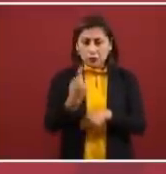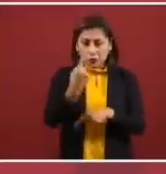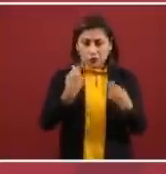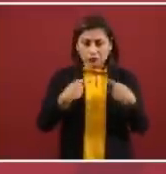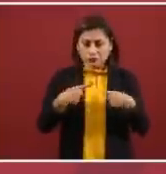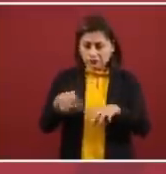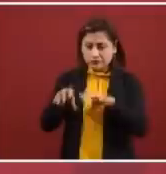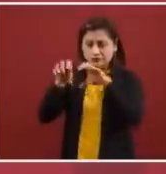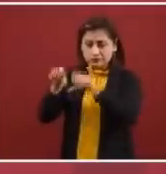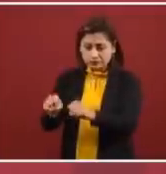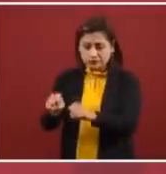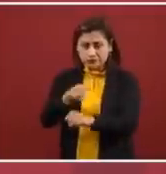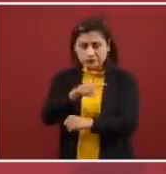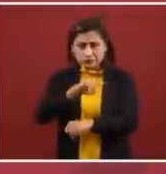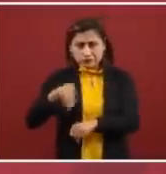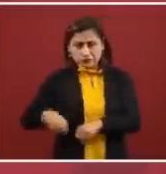nosotros